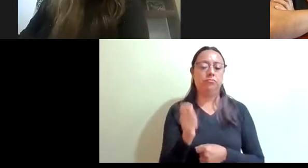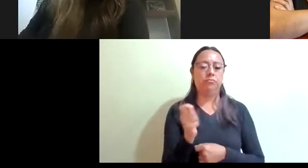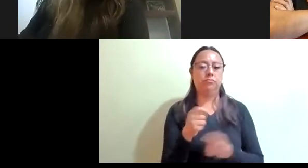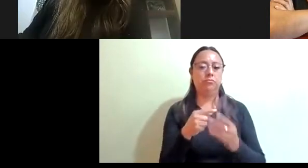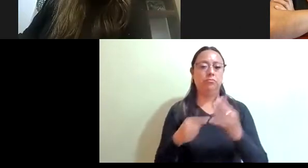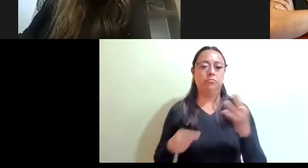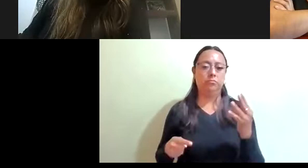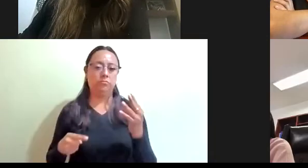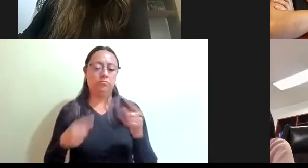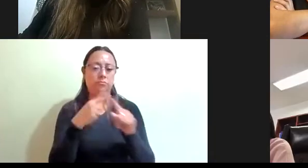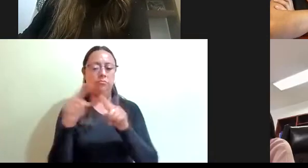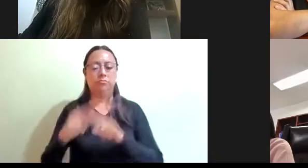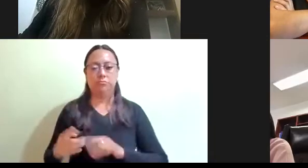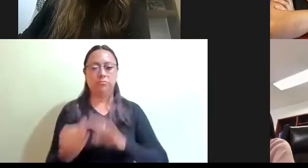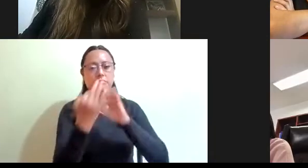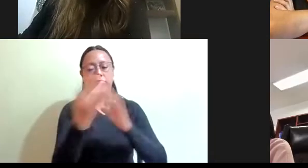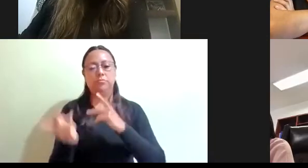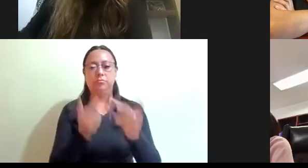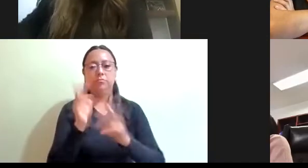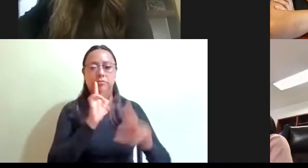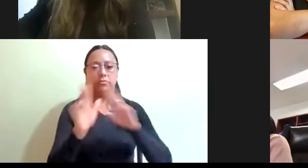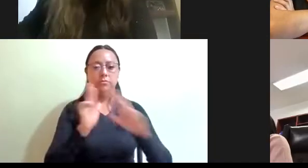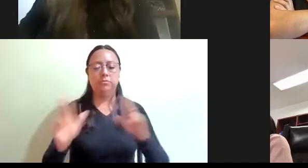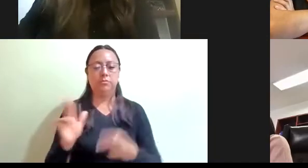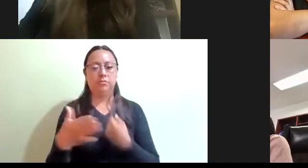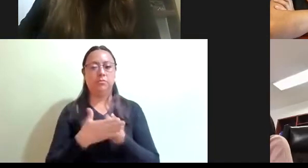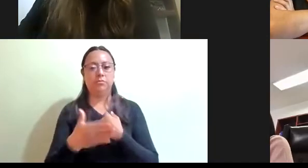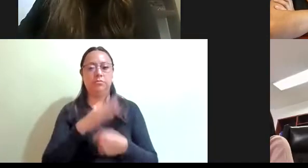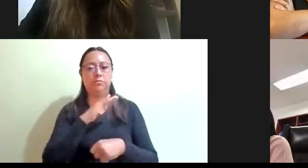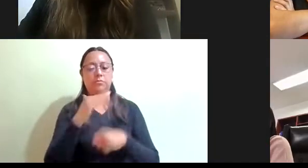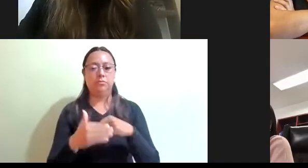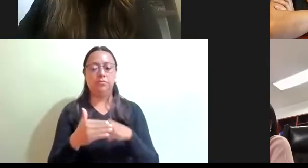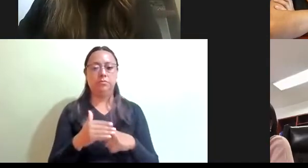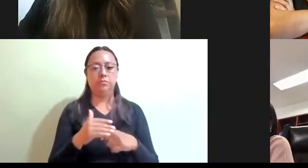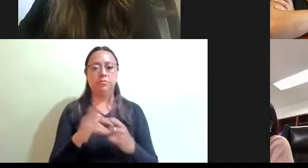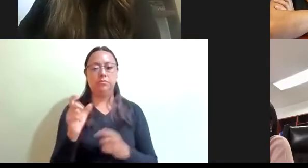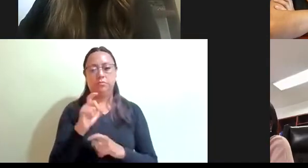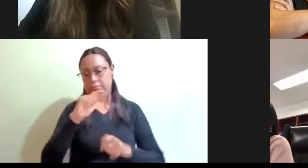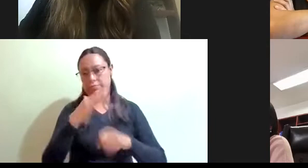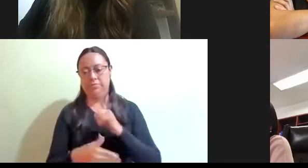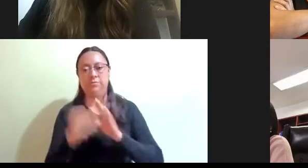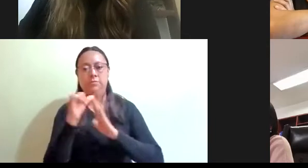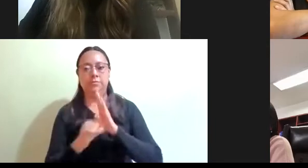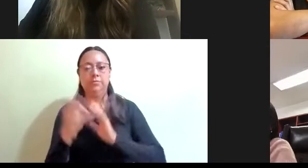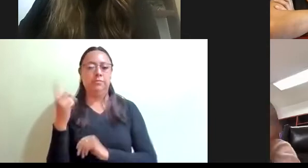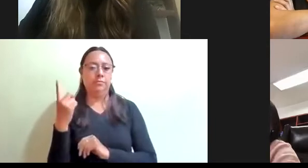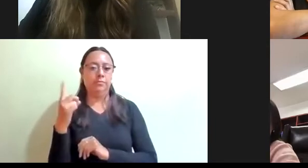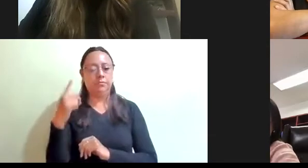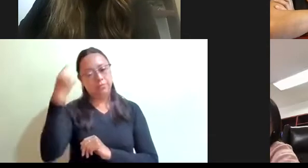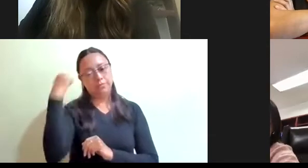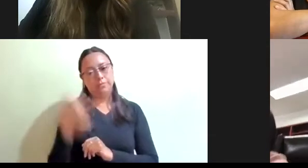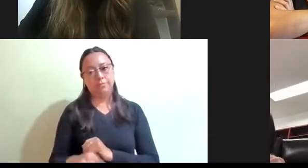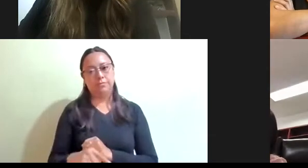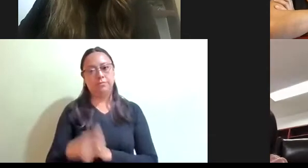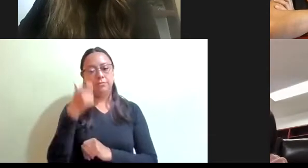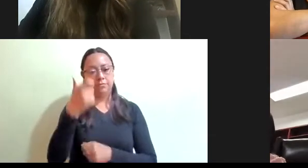varias comparecencias que vamos a concluir finalizando diciembre, para el asunto del paquete